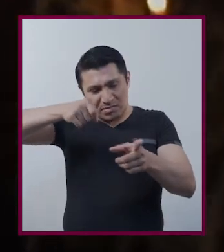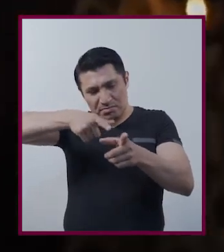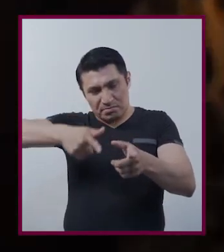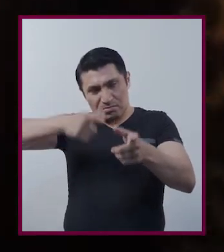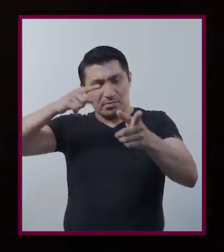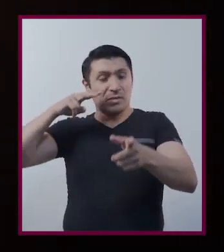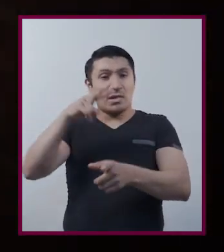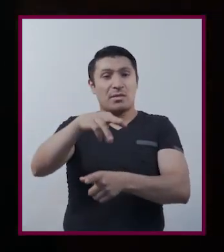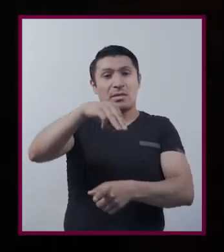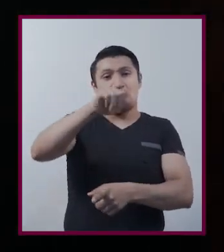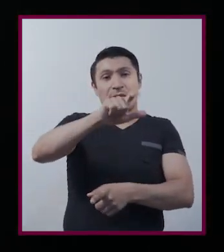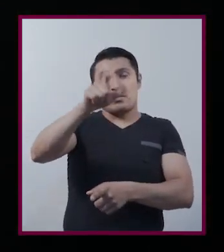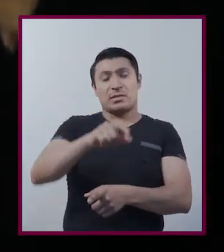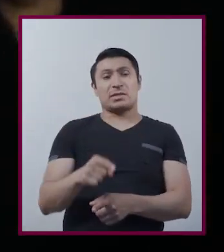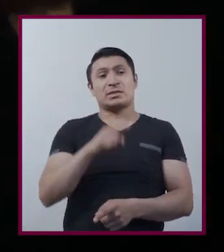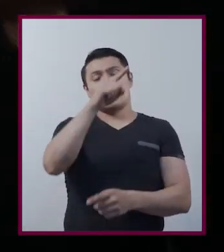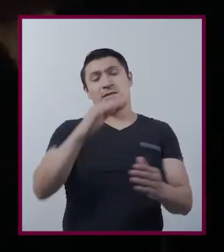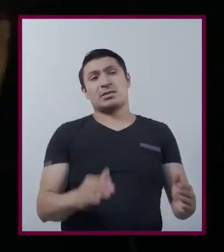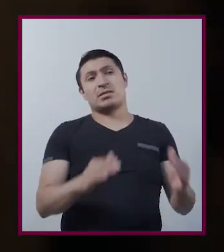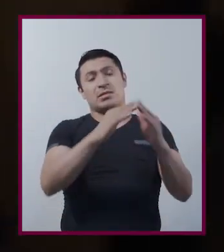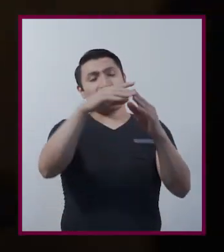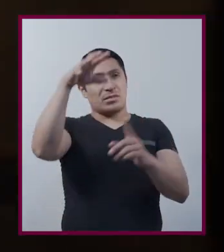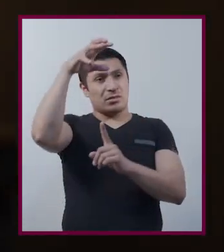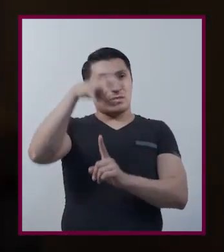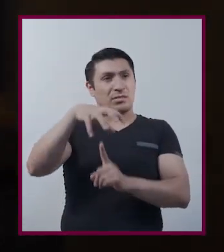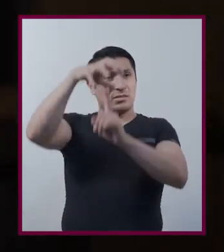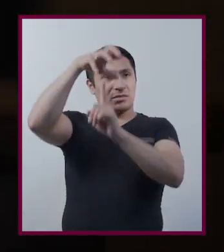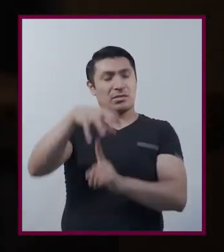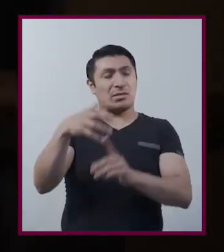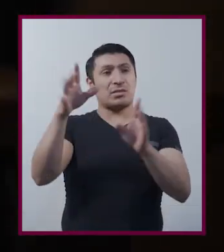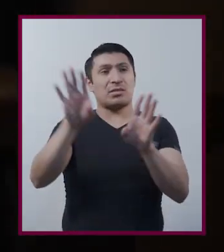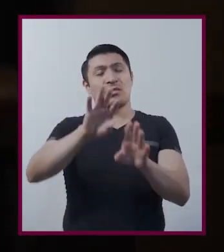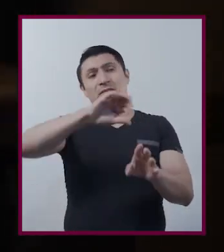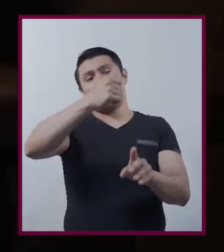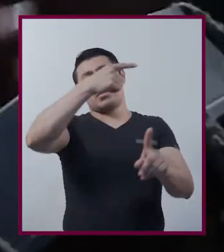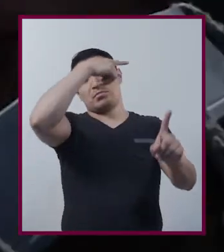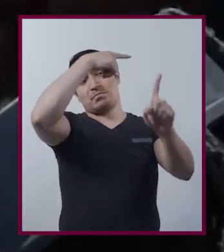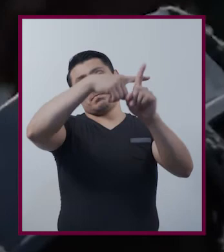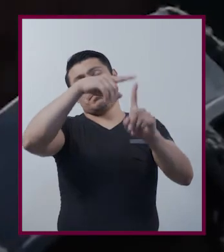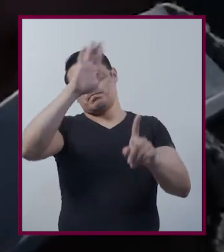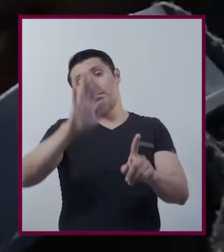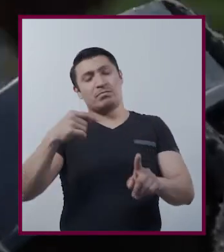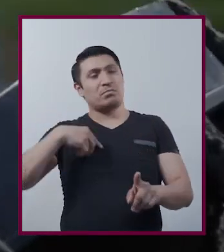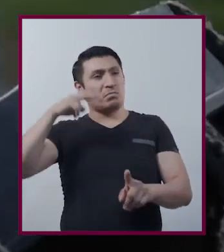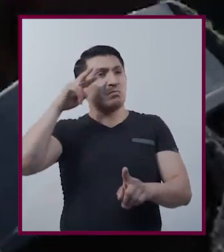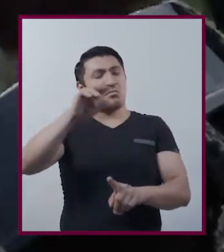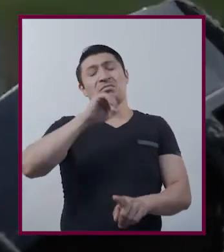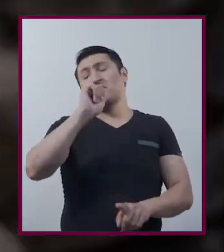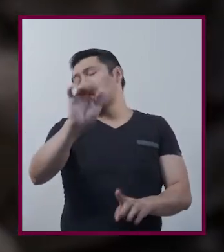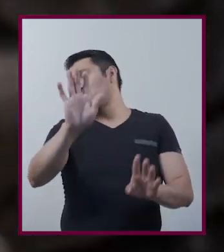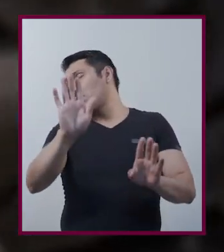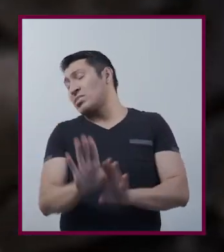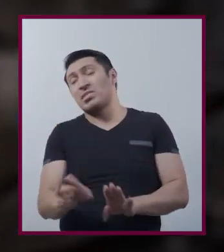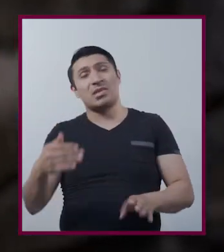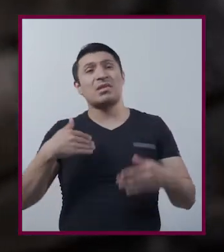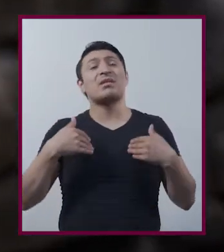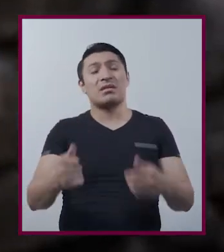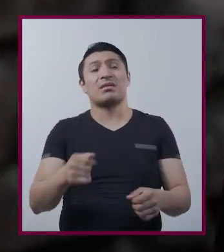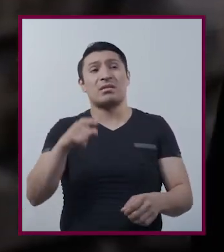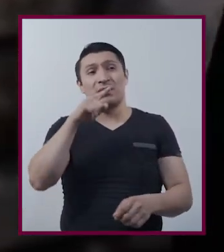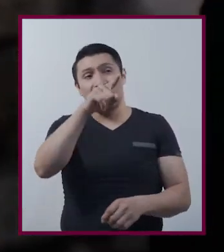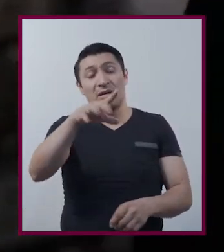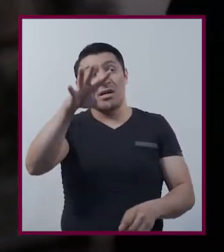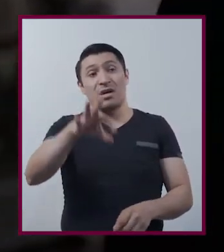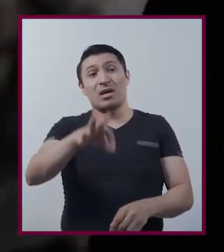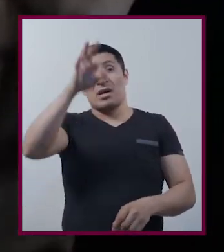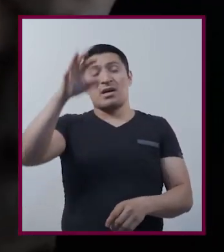una bala en el fusil. Cuando vi que Maximiliano en el Cerro de las Campanas era otro Cristo crucificado, no lo vi. Cuando